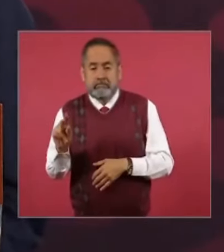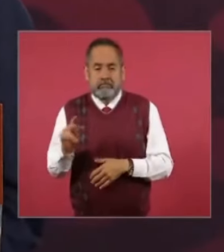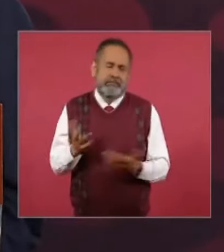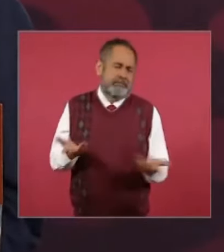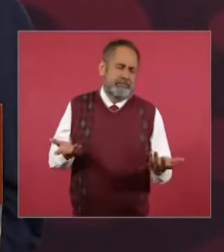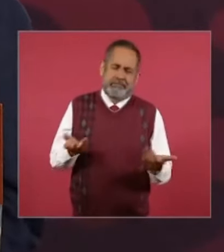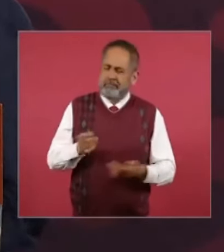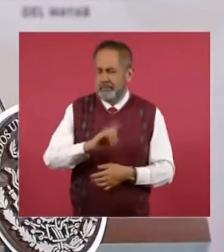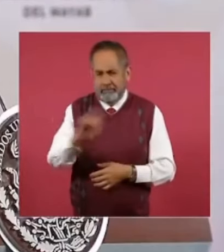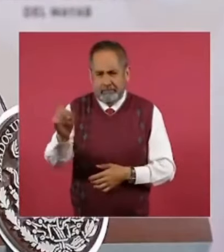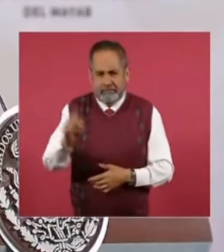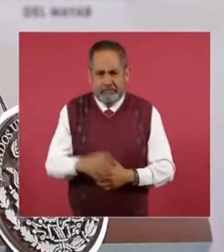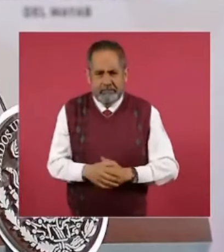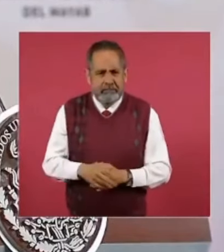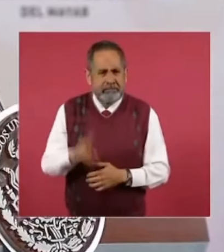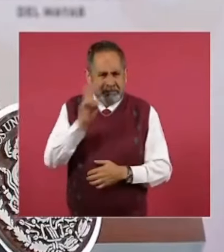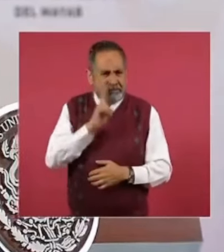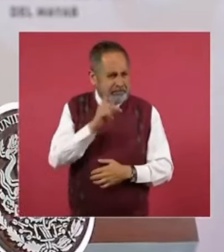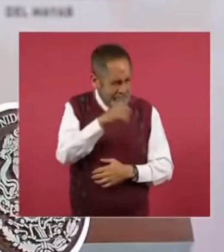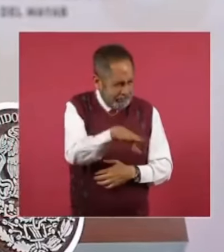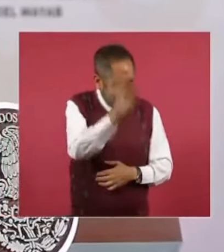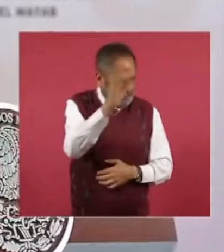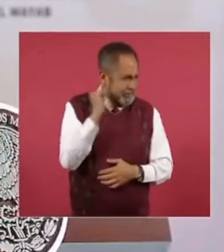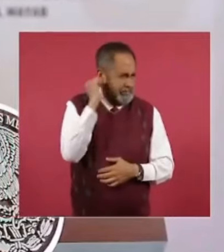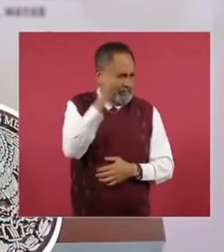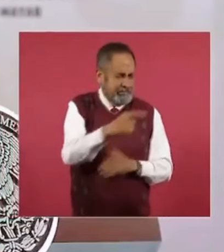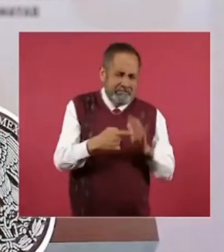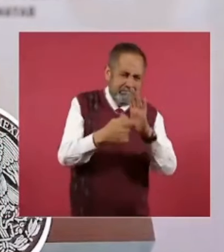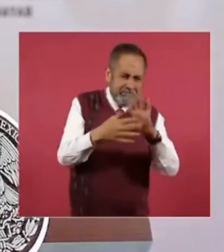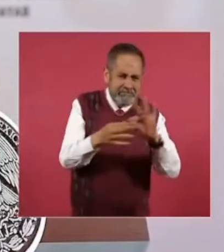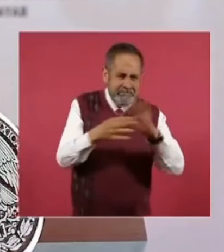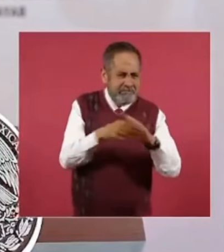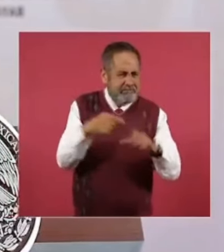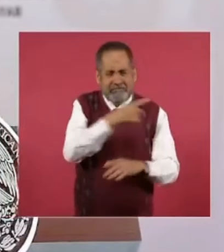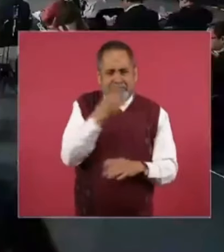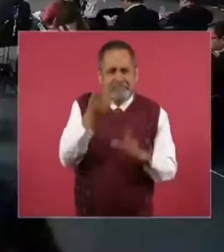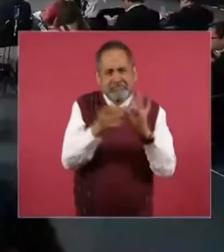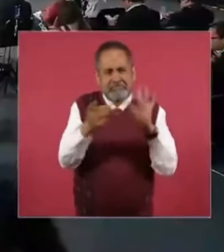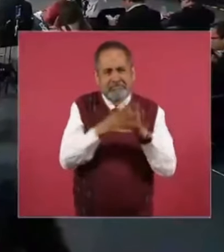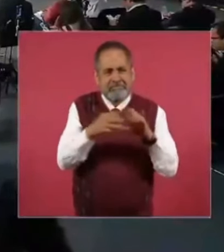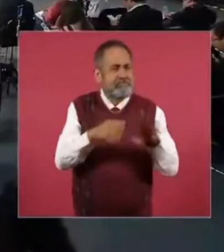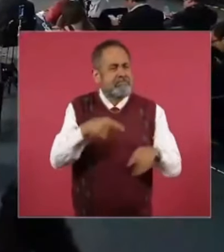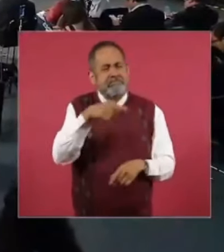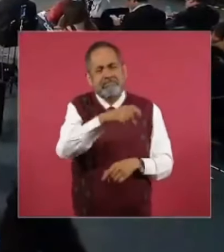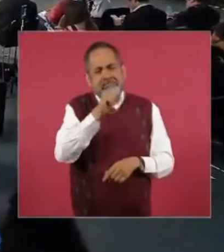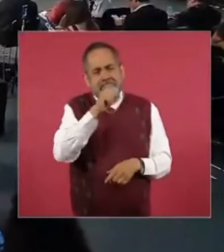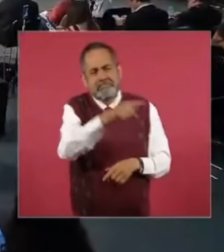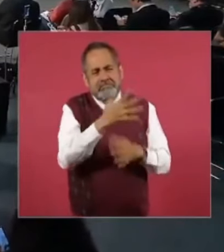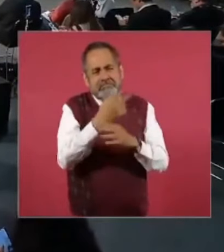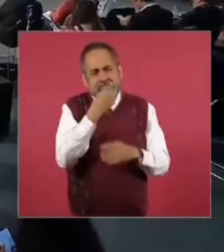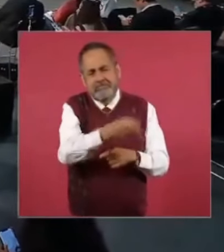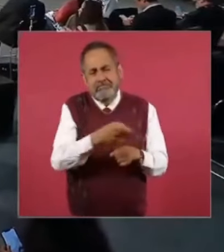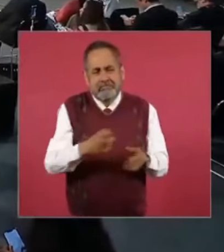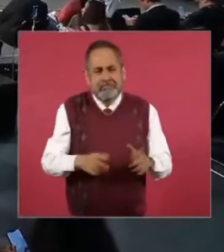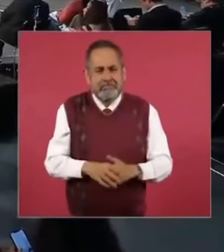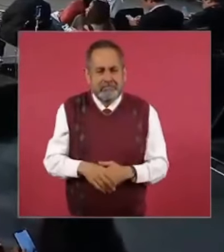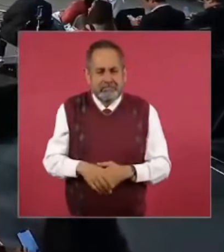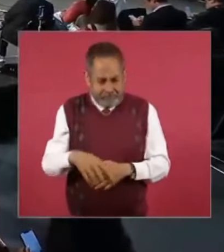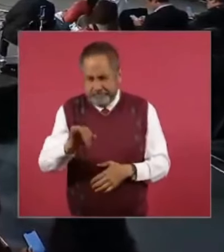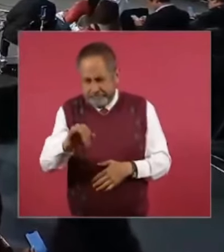en la conferencia, donde dijo que ahora se quiere violar la Constitución